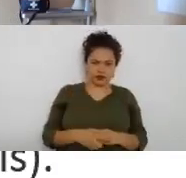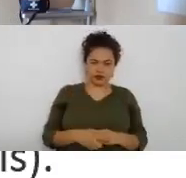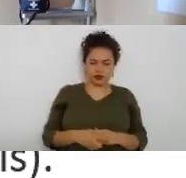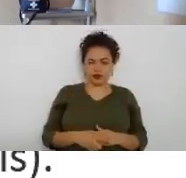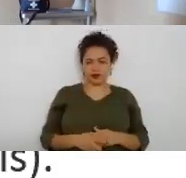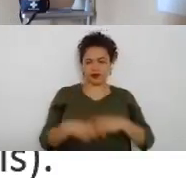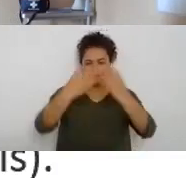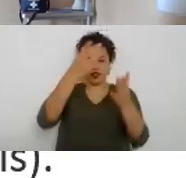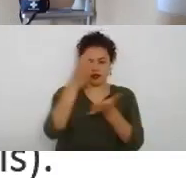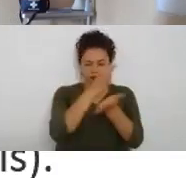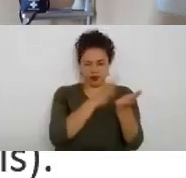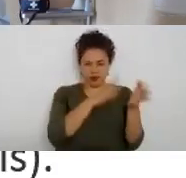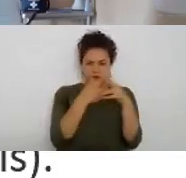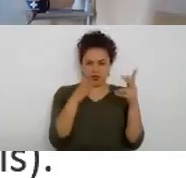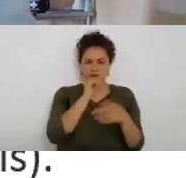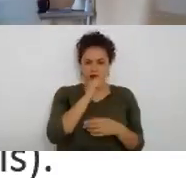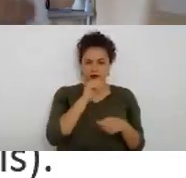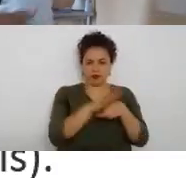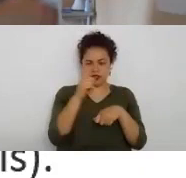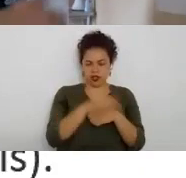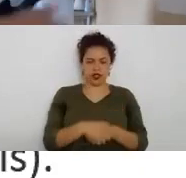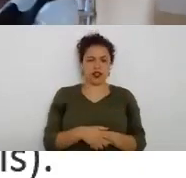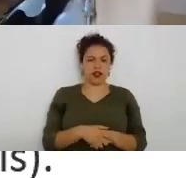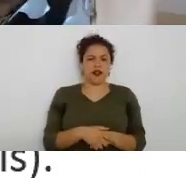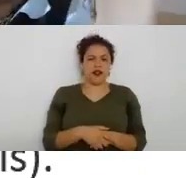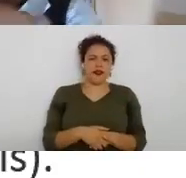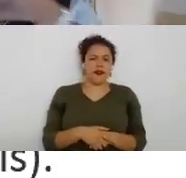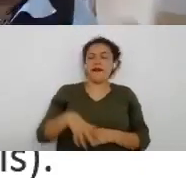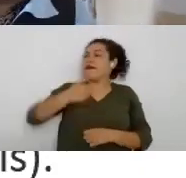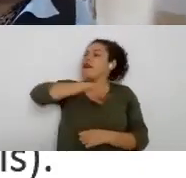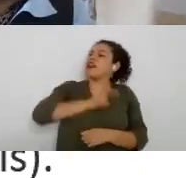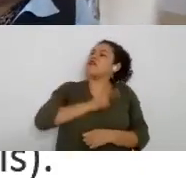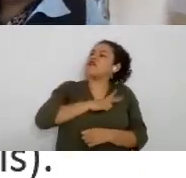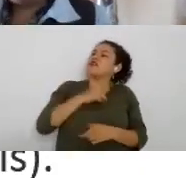tipo de ampollas? Porque podríamos provocar una infección.